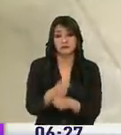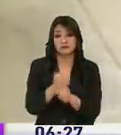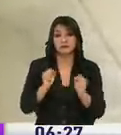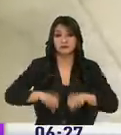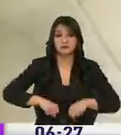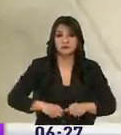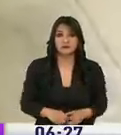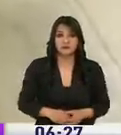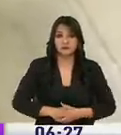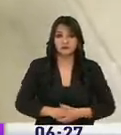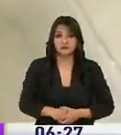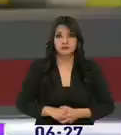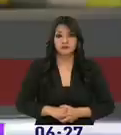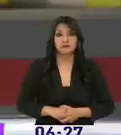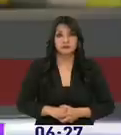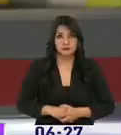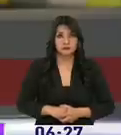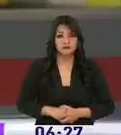informó Wendy Delgado.